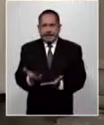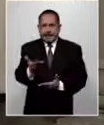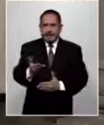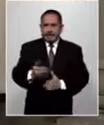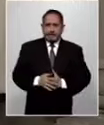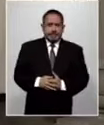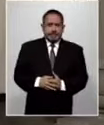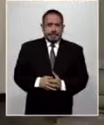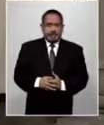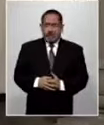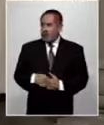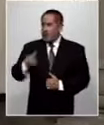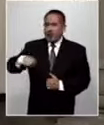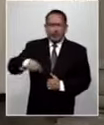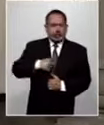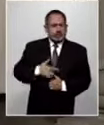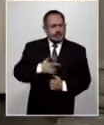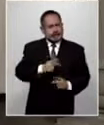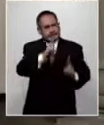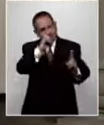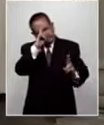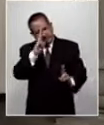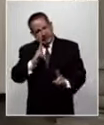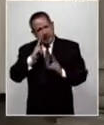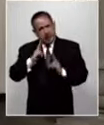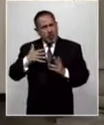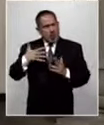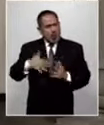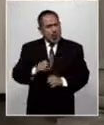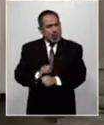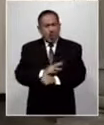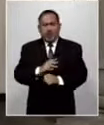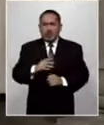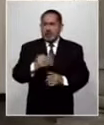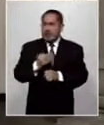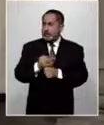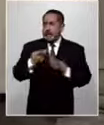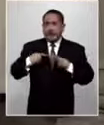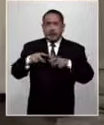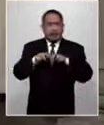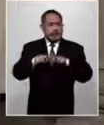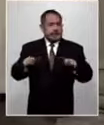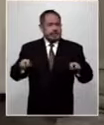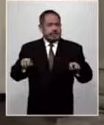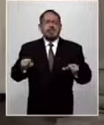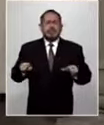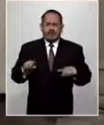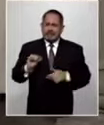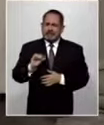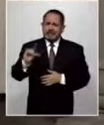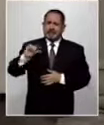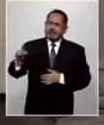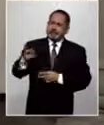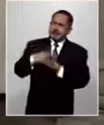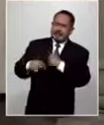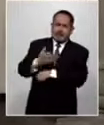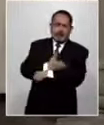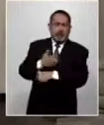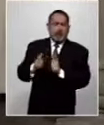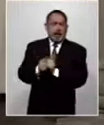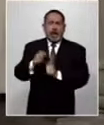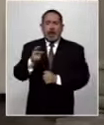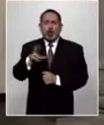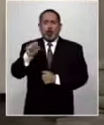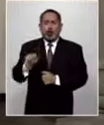Para nosotros es un honor contar con la presencia de los integrantes de este presidio, destacando la distinguida compañía de la